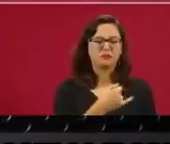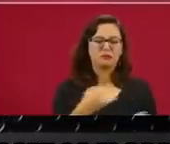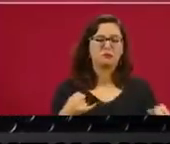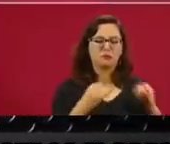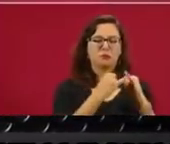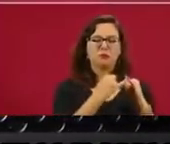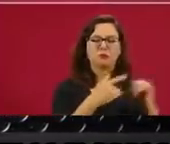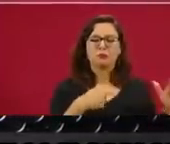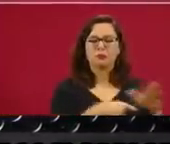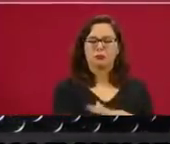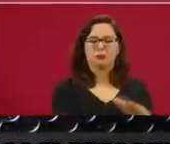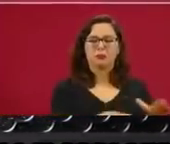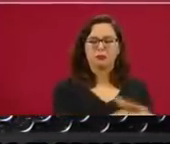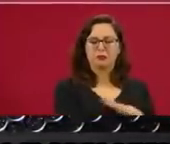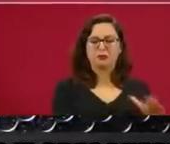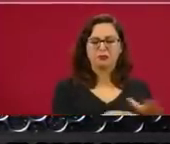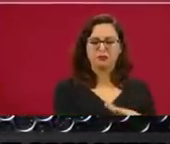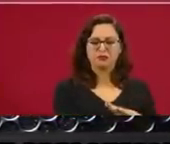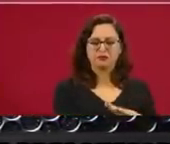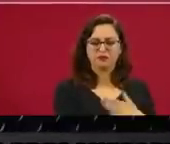institución.